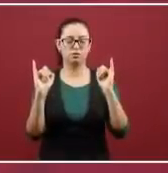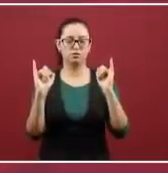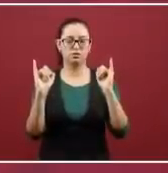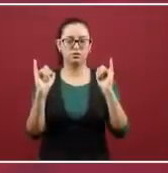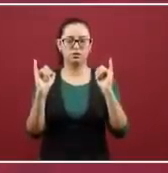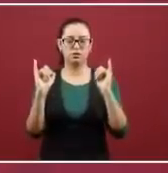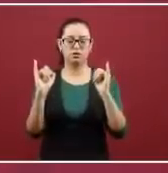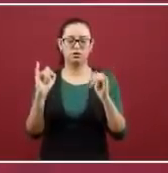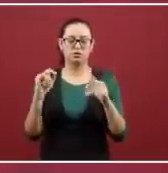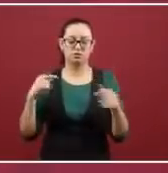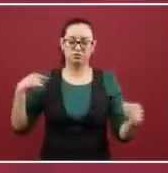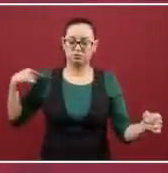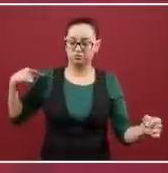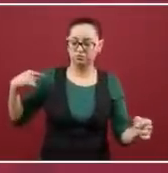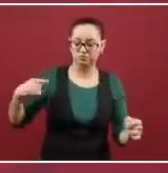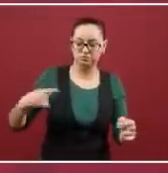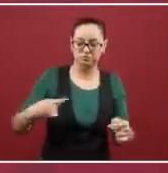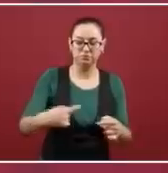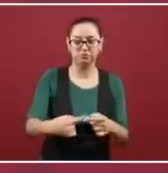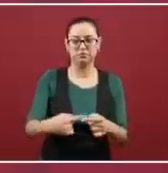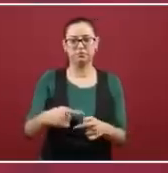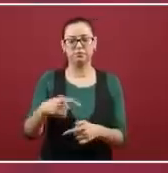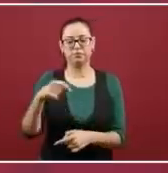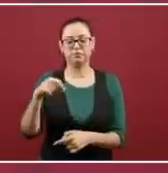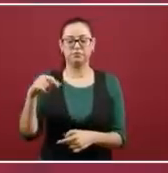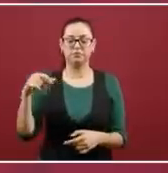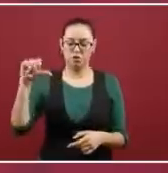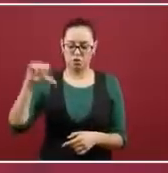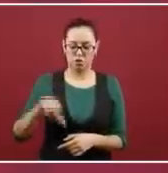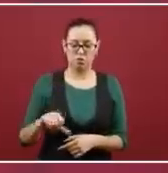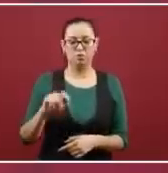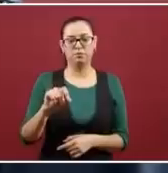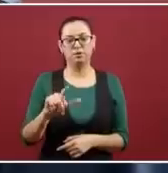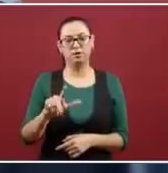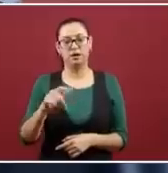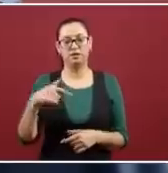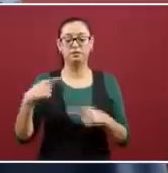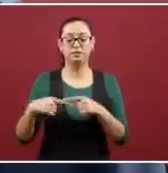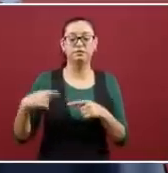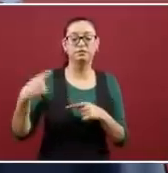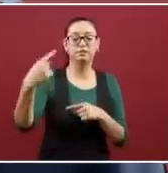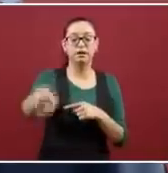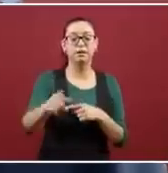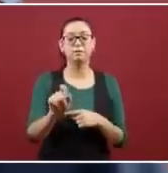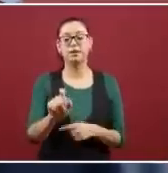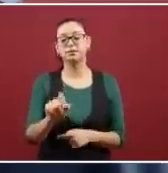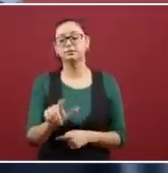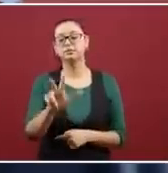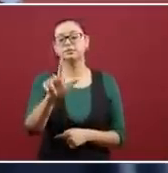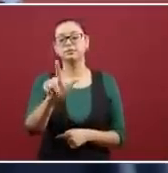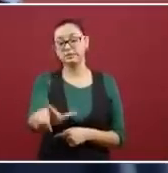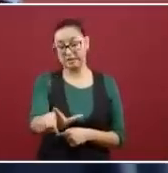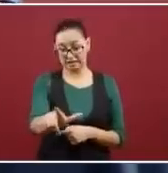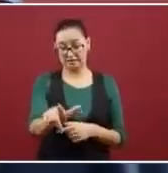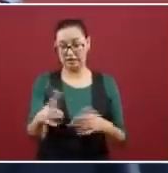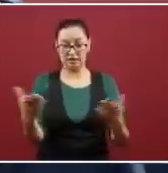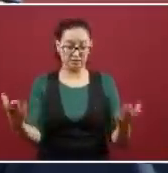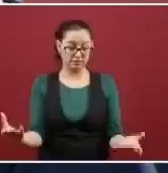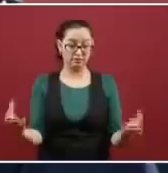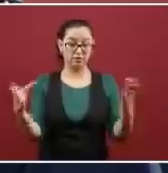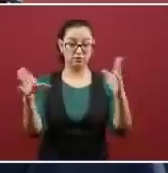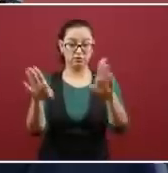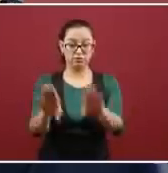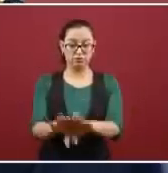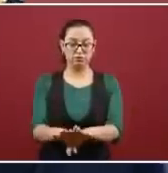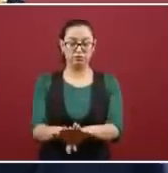llegará hasta el día 27. Este día 27 tendremos, para el cierre de la feria,